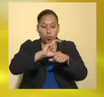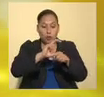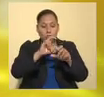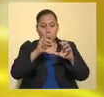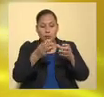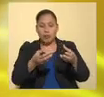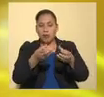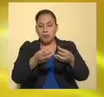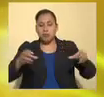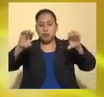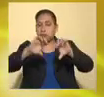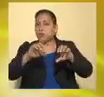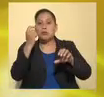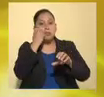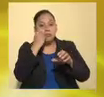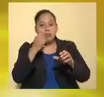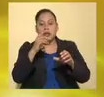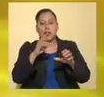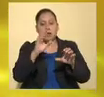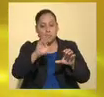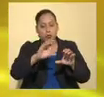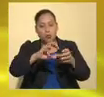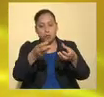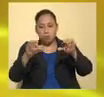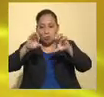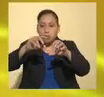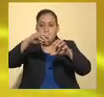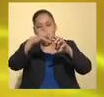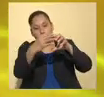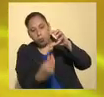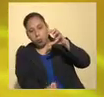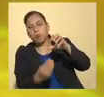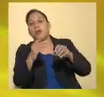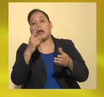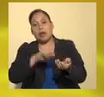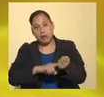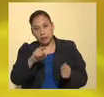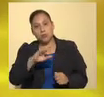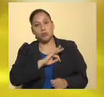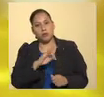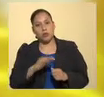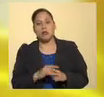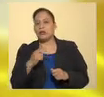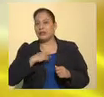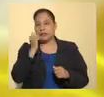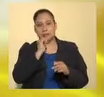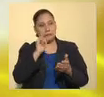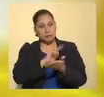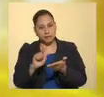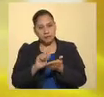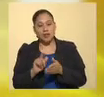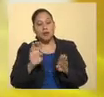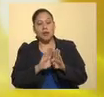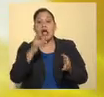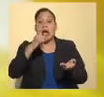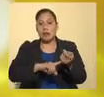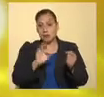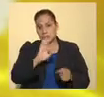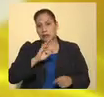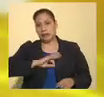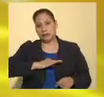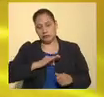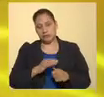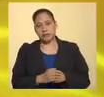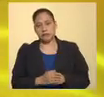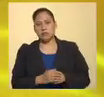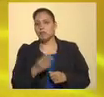no, pero que está ahí. O sea, digo, yo soy adicta sí. O estrictamente con la limpieza y me da miedo que haya bacterias. Entonces, digo, yo como yo no lo